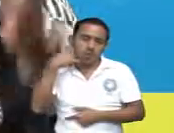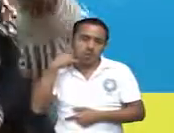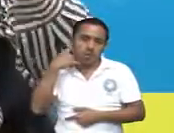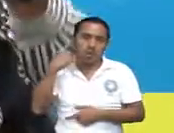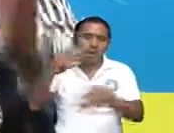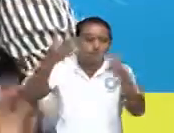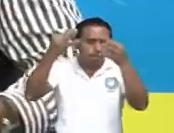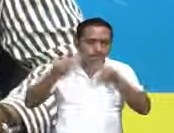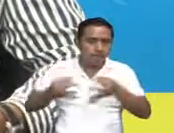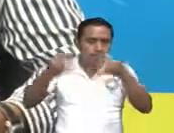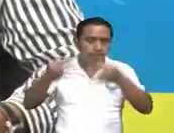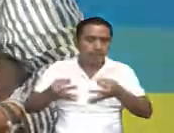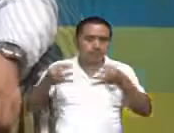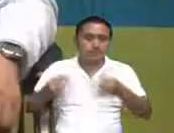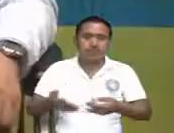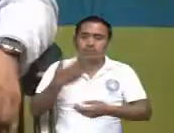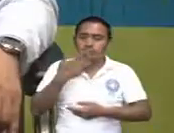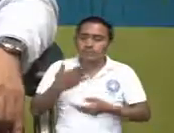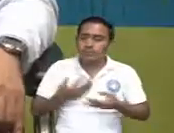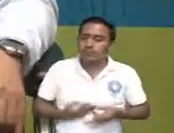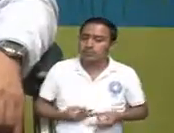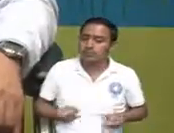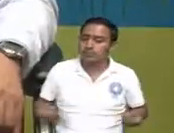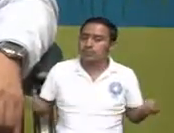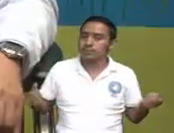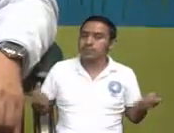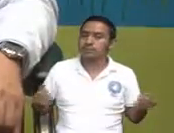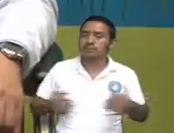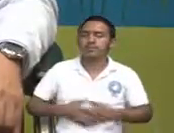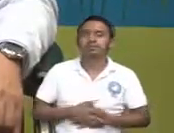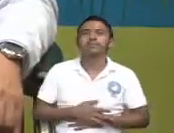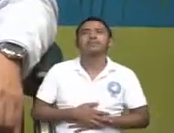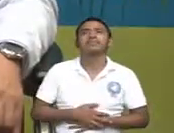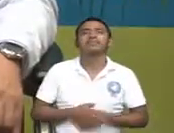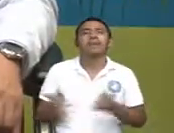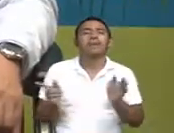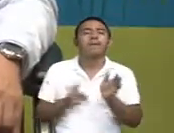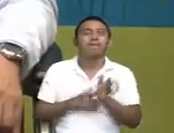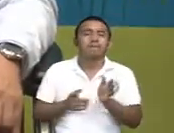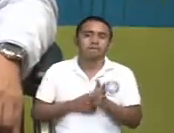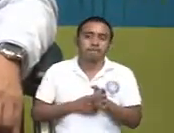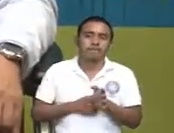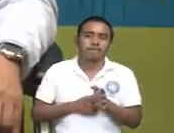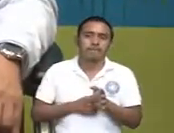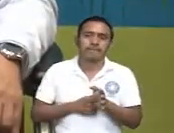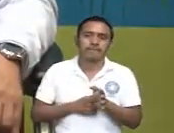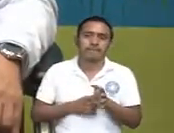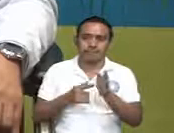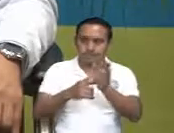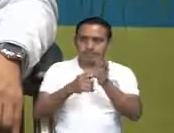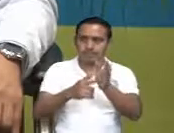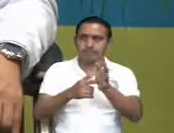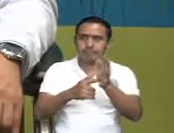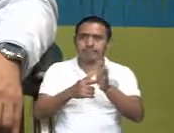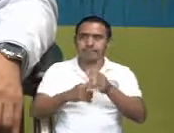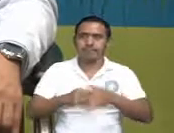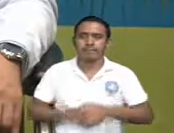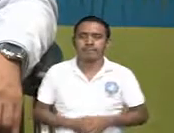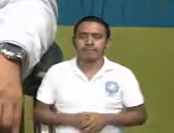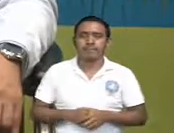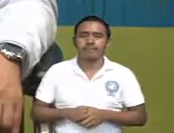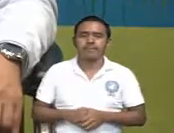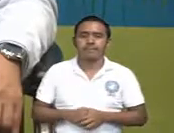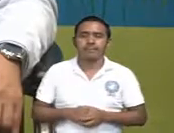nuestro sistema cultivo suns y porque es decir mire le voy a poner un ejemplo por ejemplo